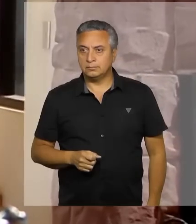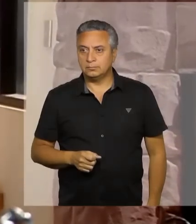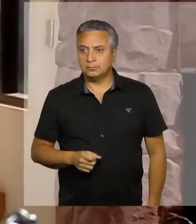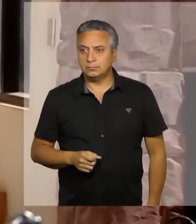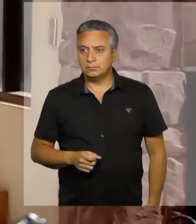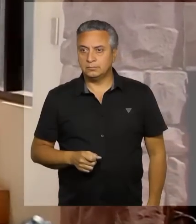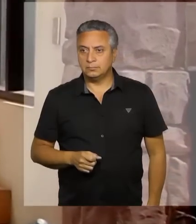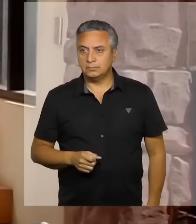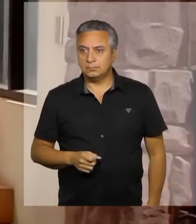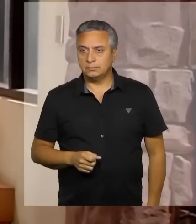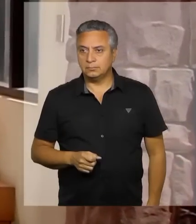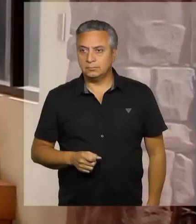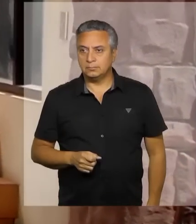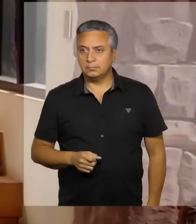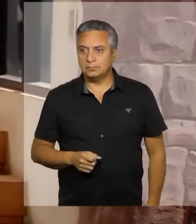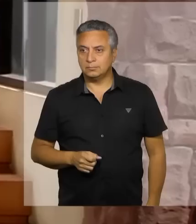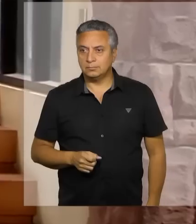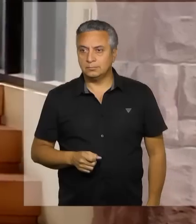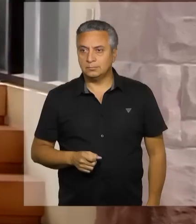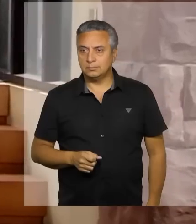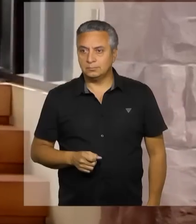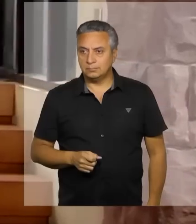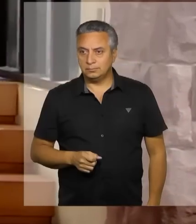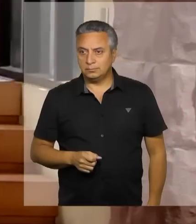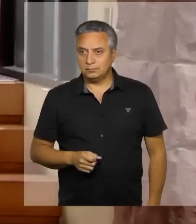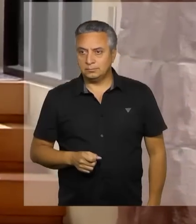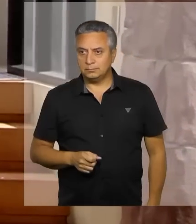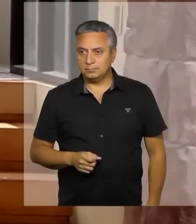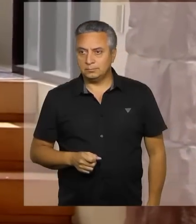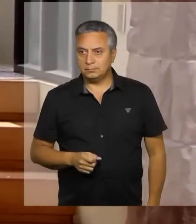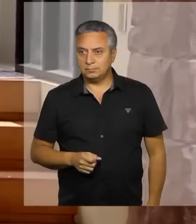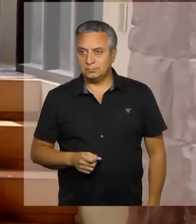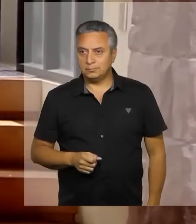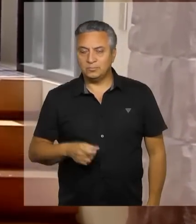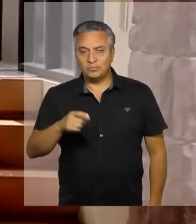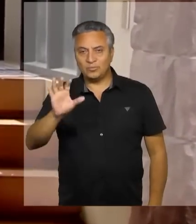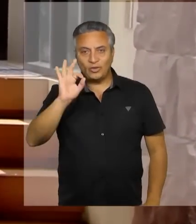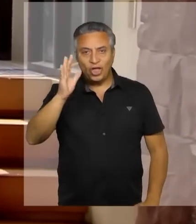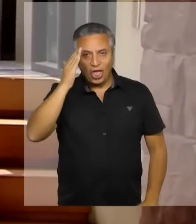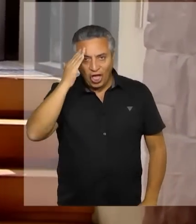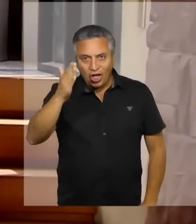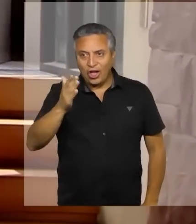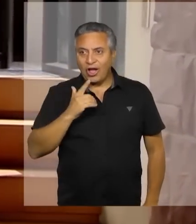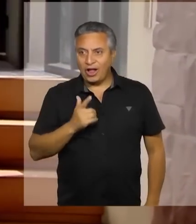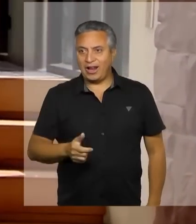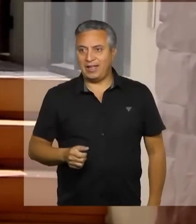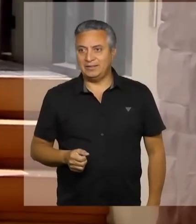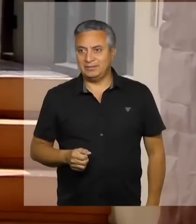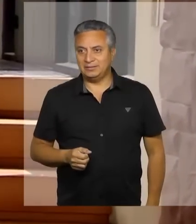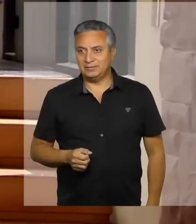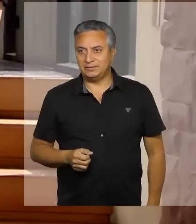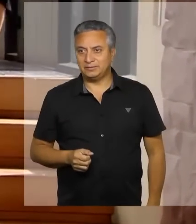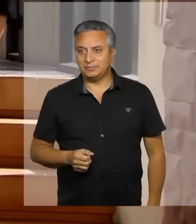Hola. Buen día. Hola. Toca con la llave.